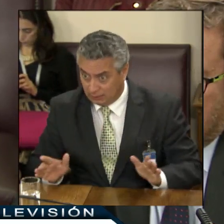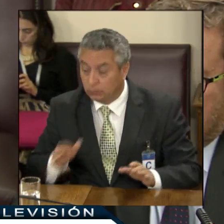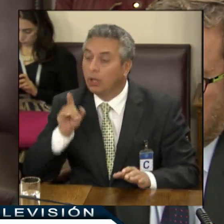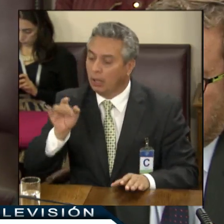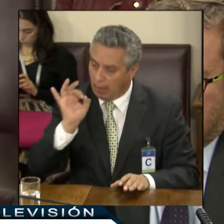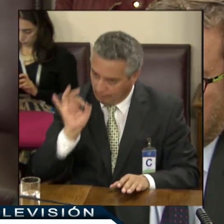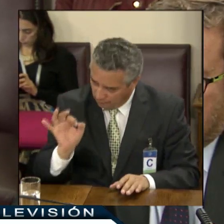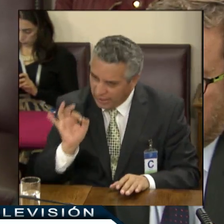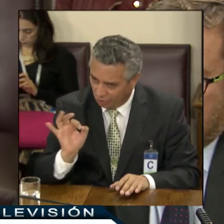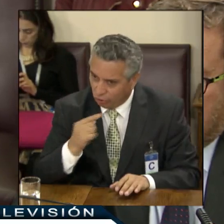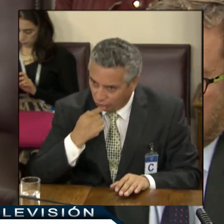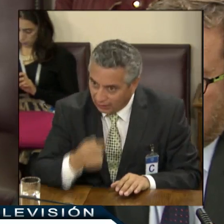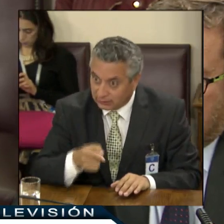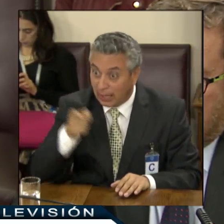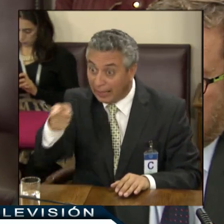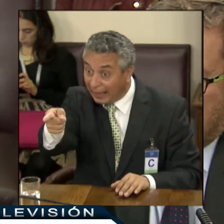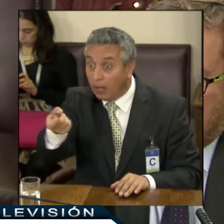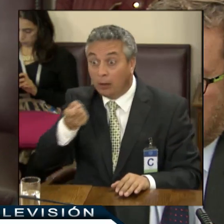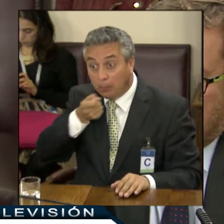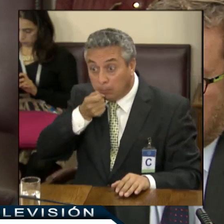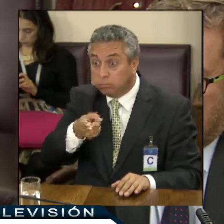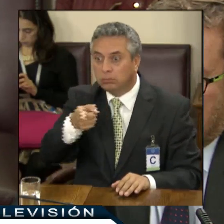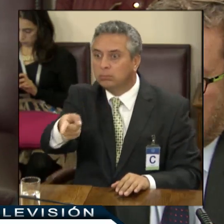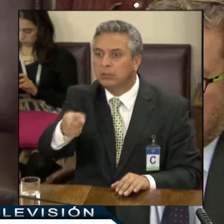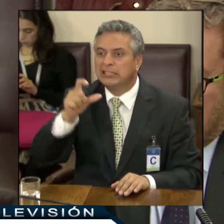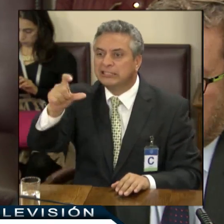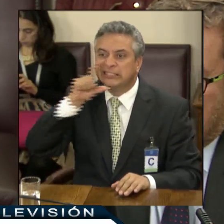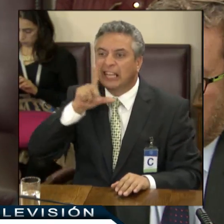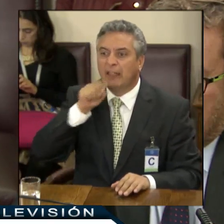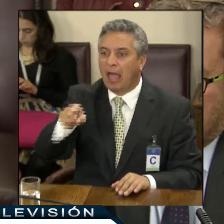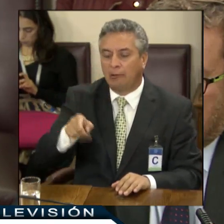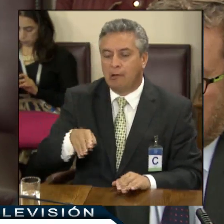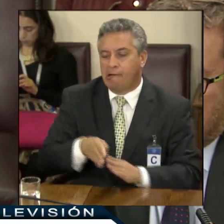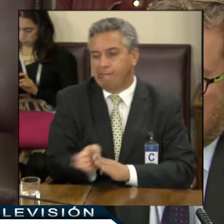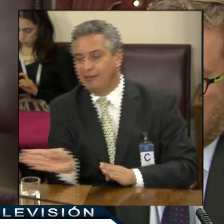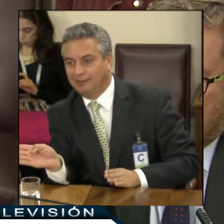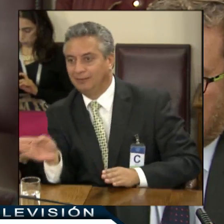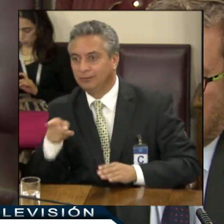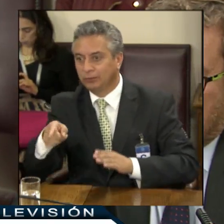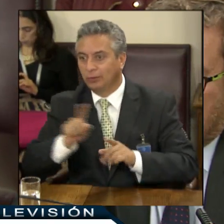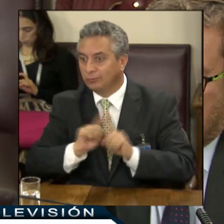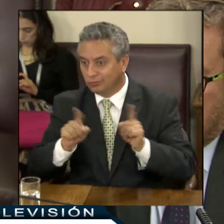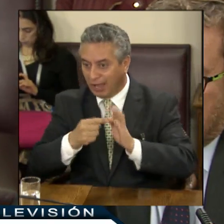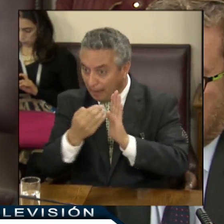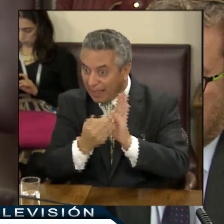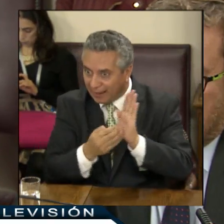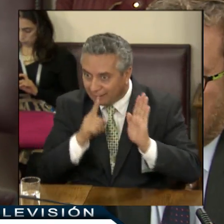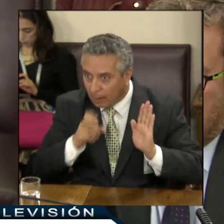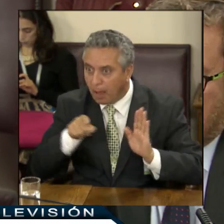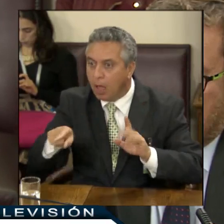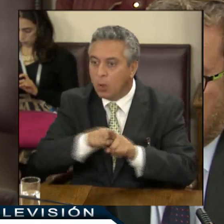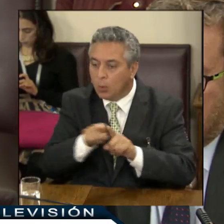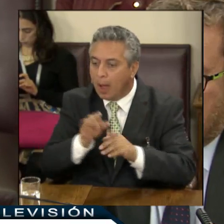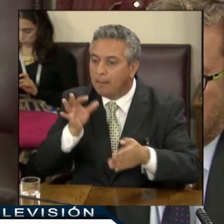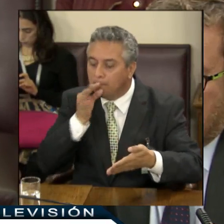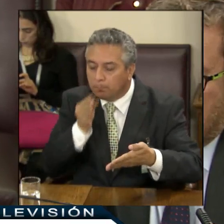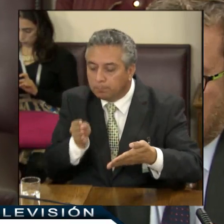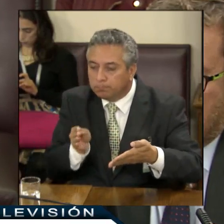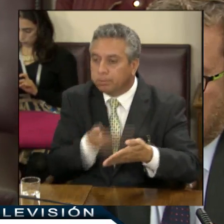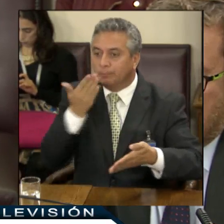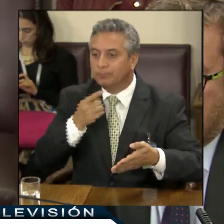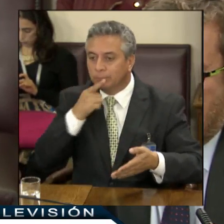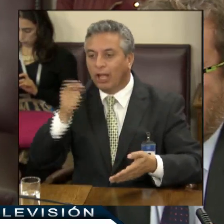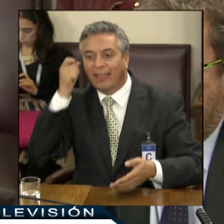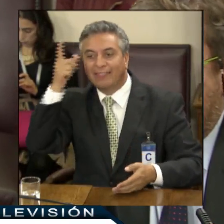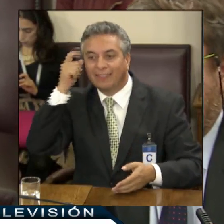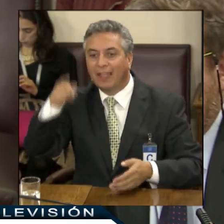en efecto el denunciante hace una cita desleal e incompleta de las normas aplicables a la materia omitiendo un antecedente vital para entender